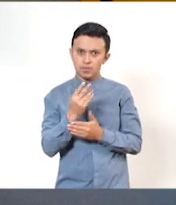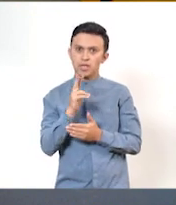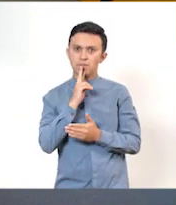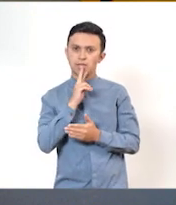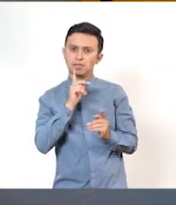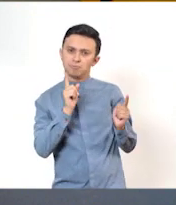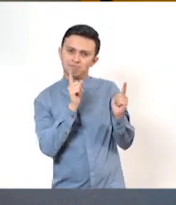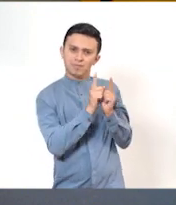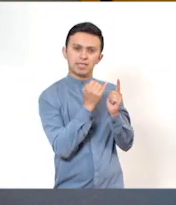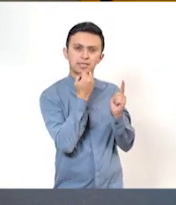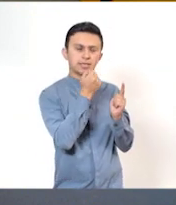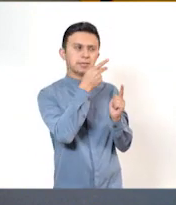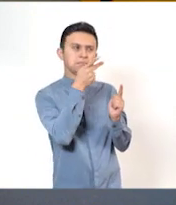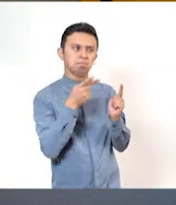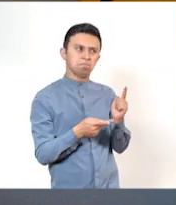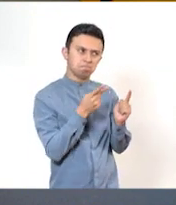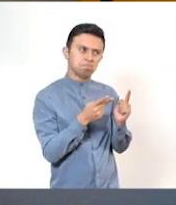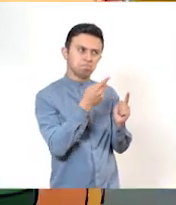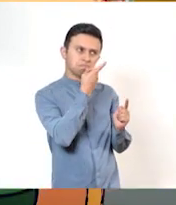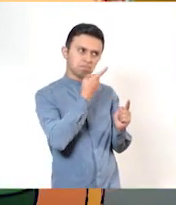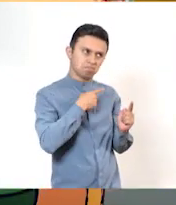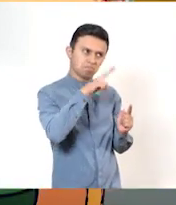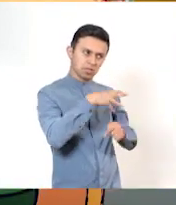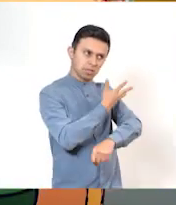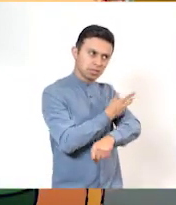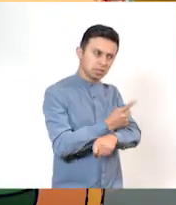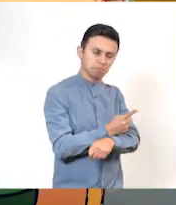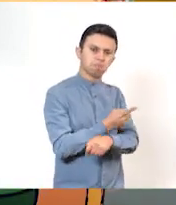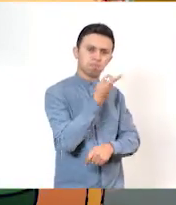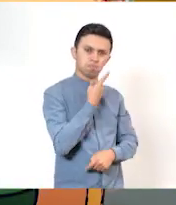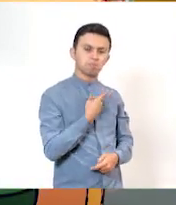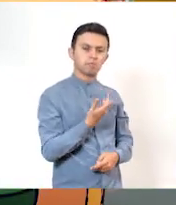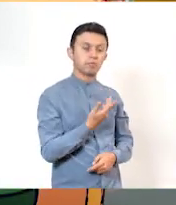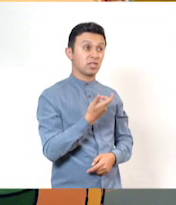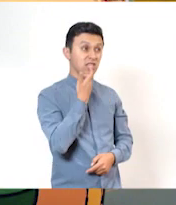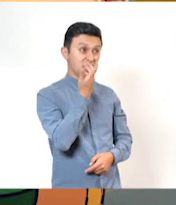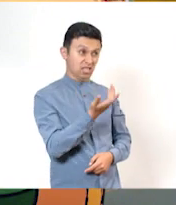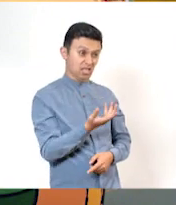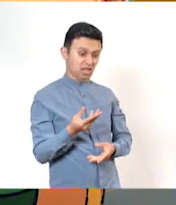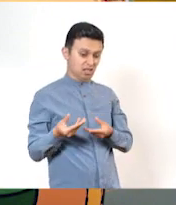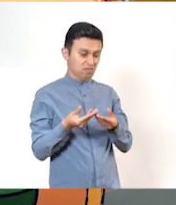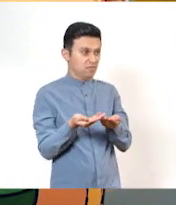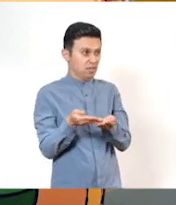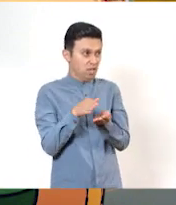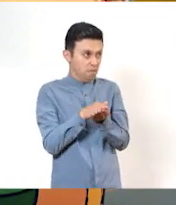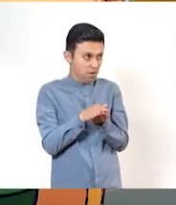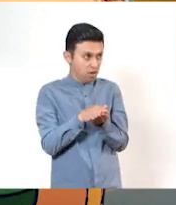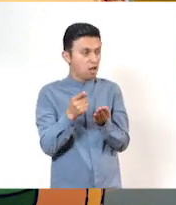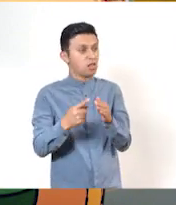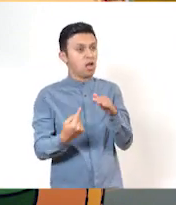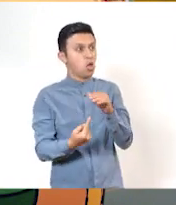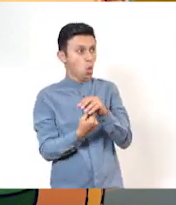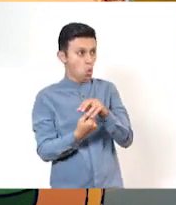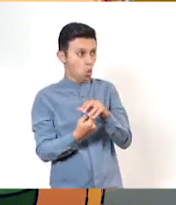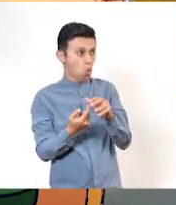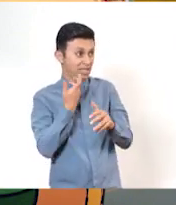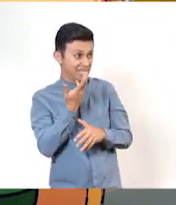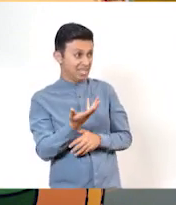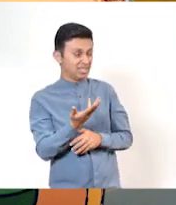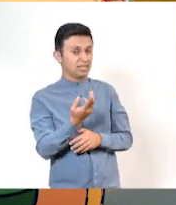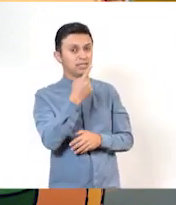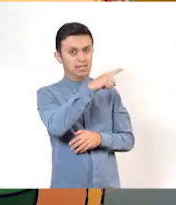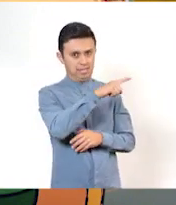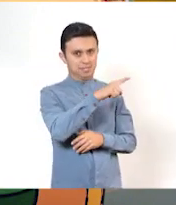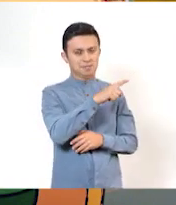"Tengo que preguntarte algo, pero contéstame con sinceridad. ¿Quieres probar mi empanada de hongos?".